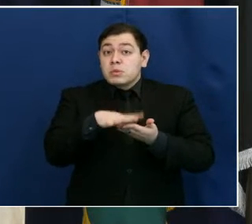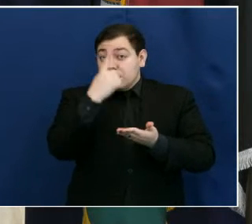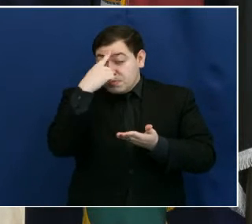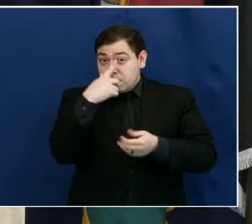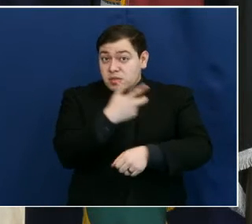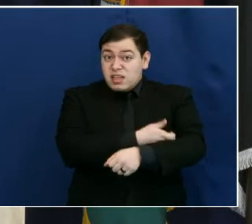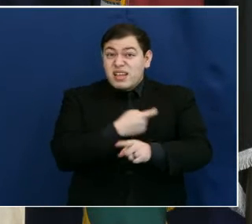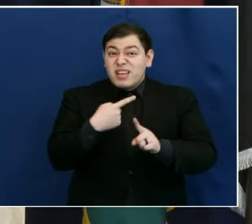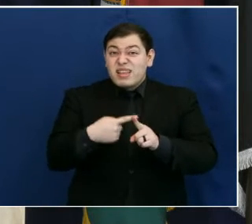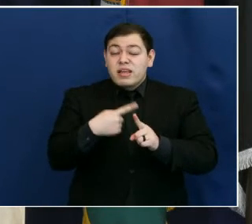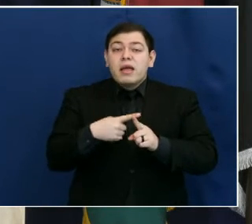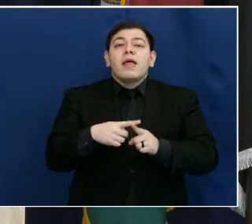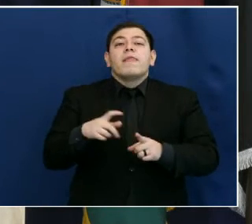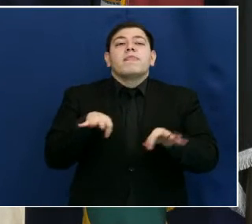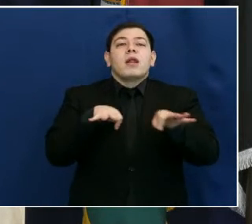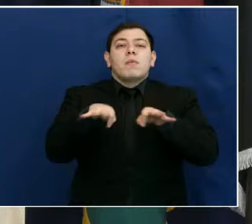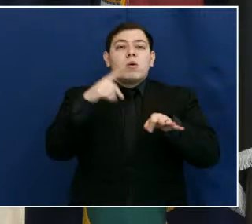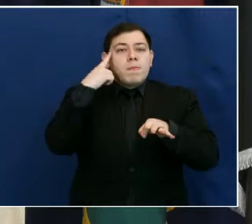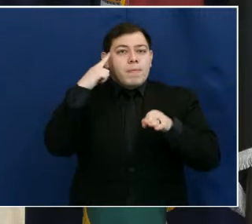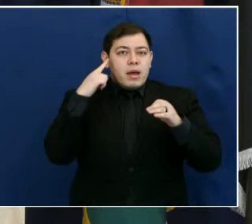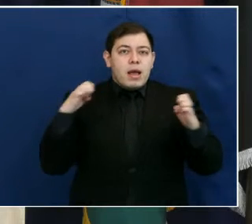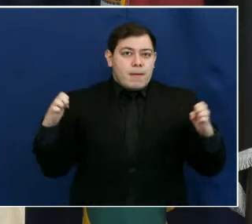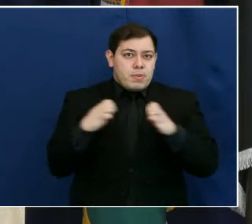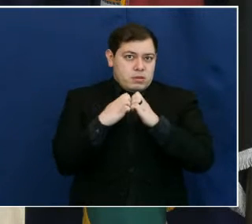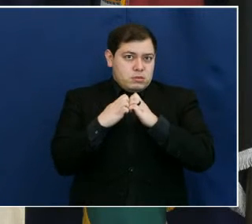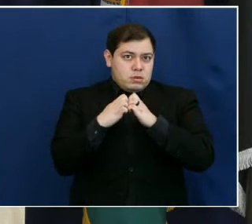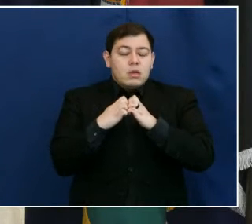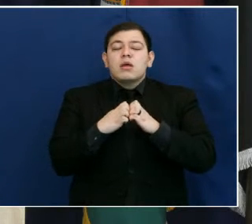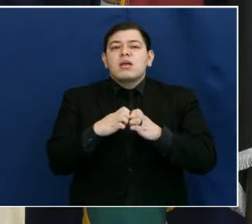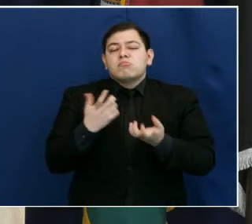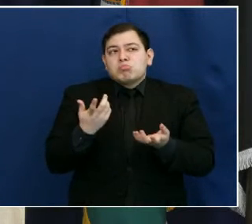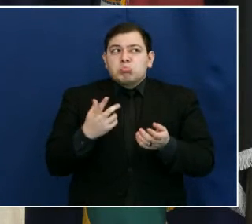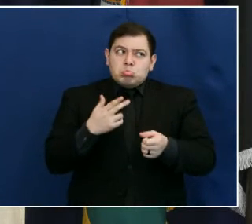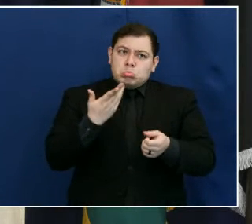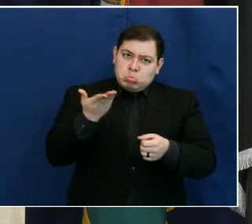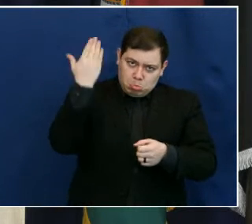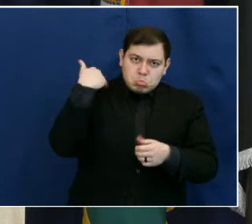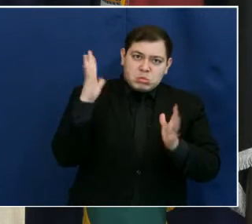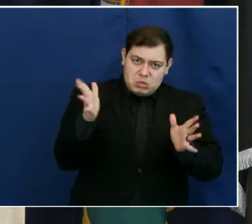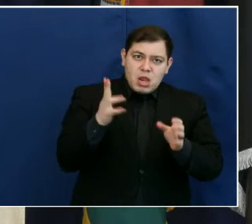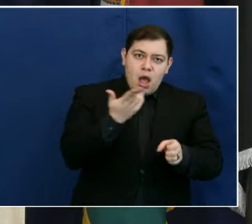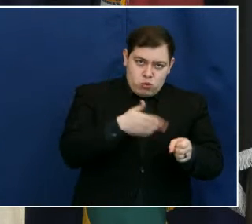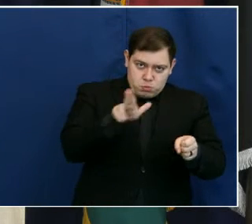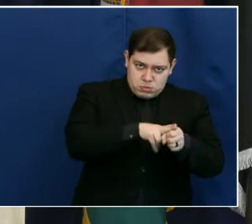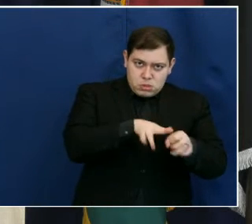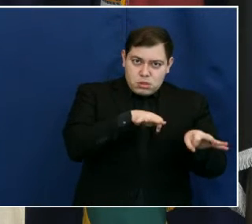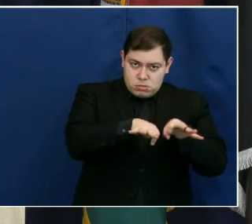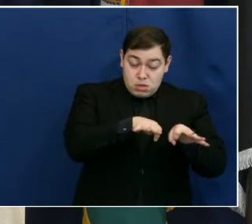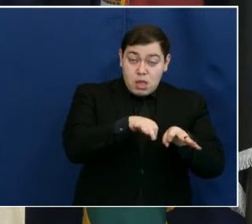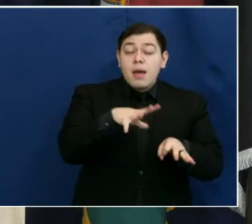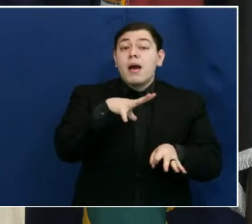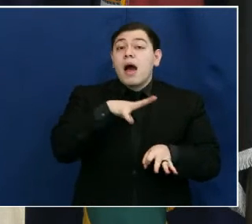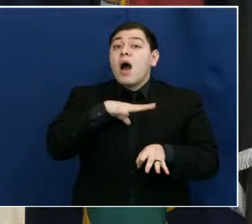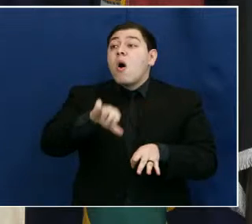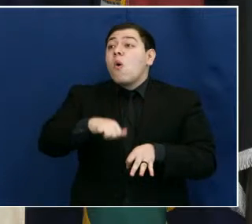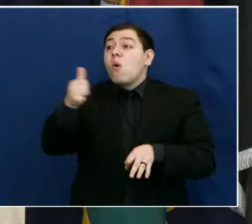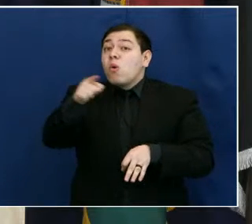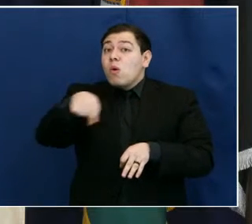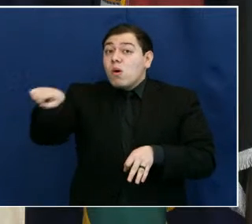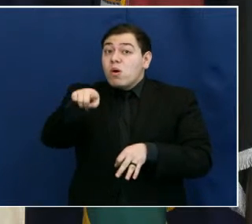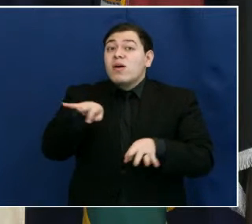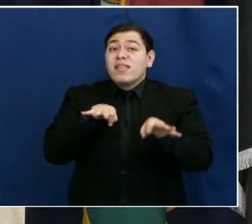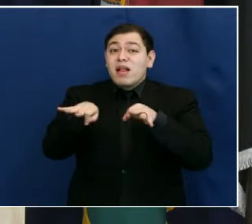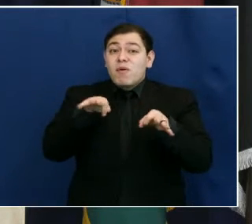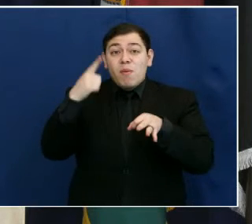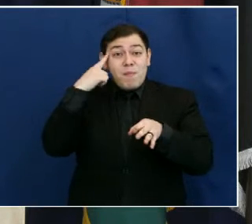son médicos. Estamos emocionados de abrir las vacunas para el personal de servicios de emergencia. Estos trabajadores brindan